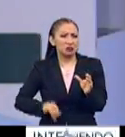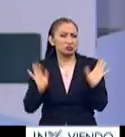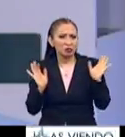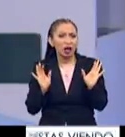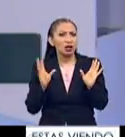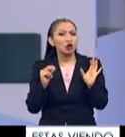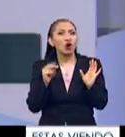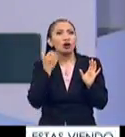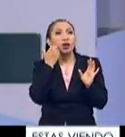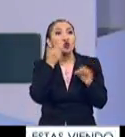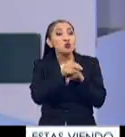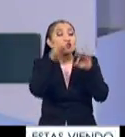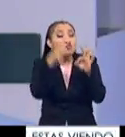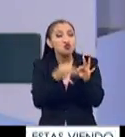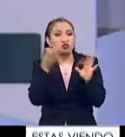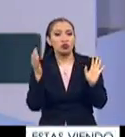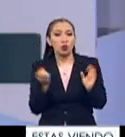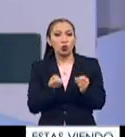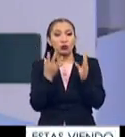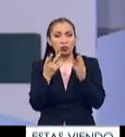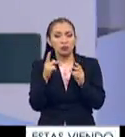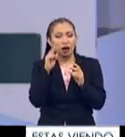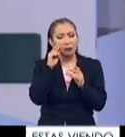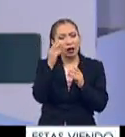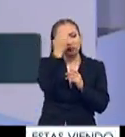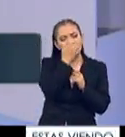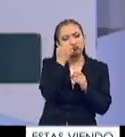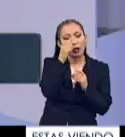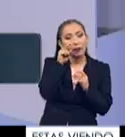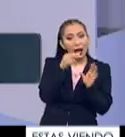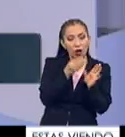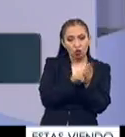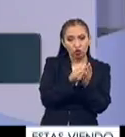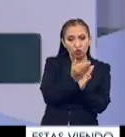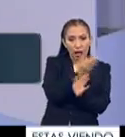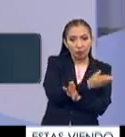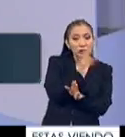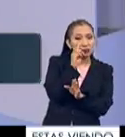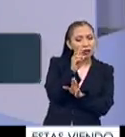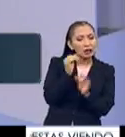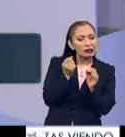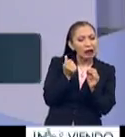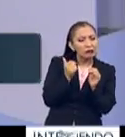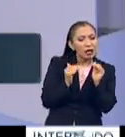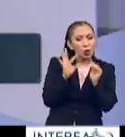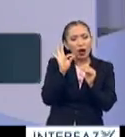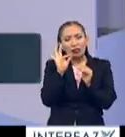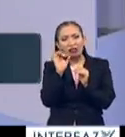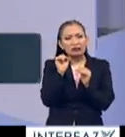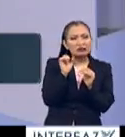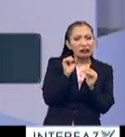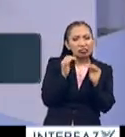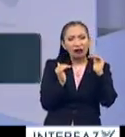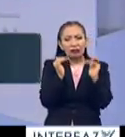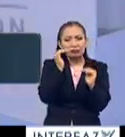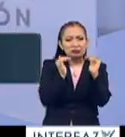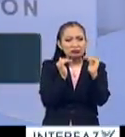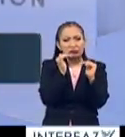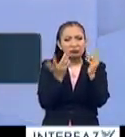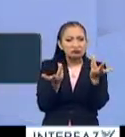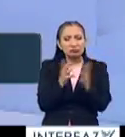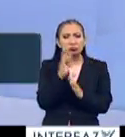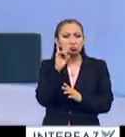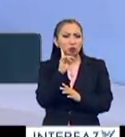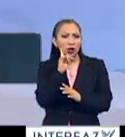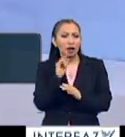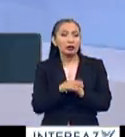No te tengo la estadística en realidad, pero sí la hemos sacado para cursos anteriores. Ajá. Y sí tenemos como un 40-60. Correcto. Pues